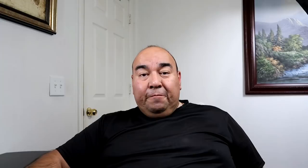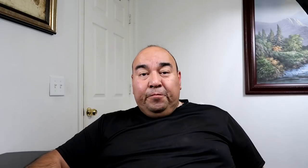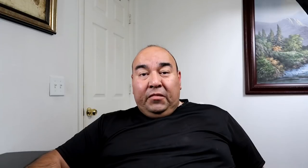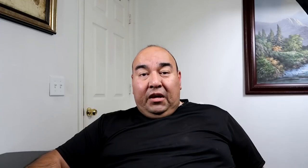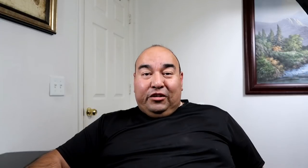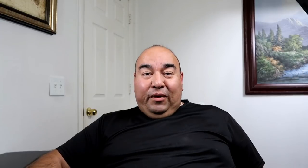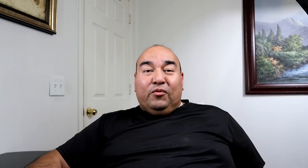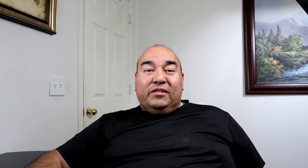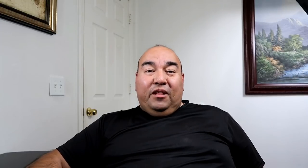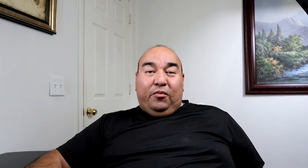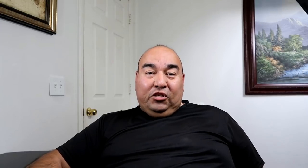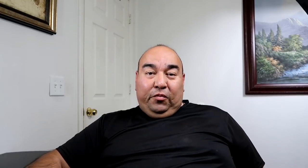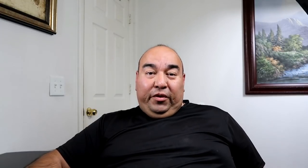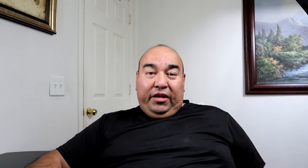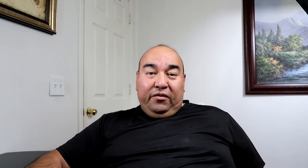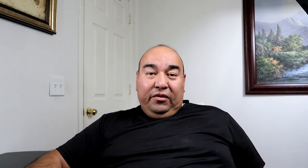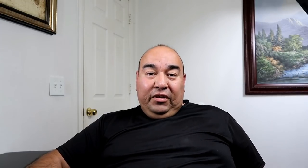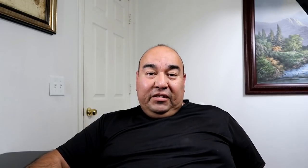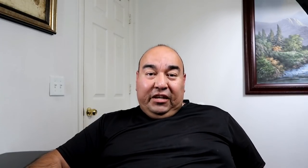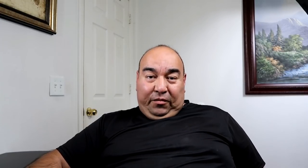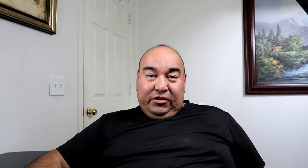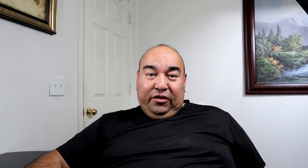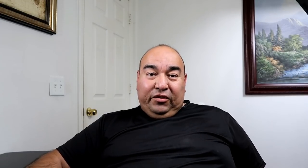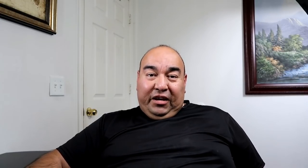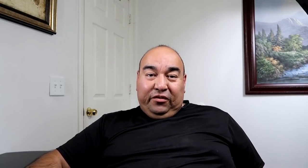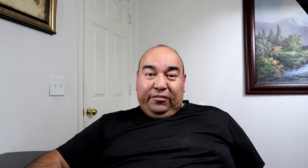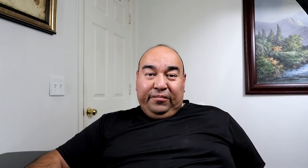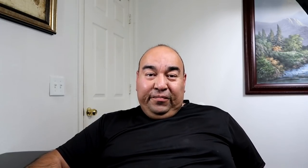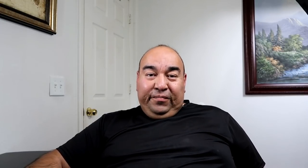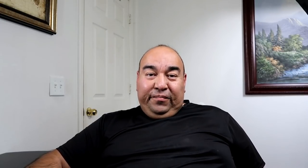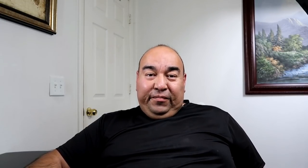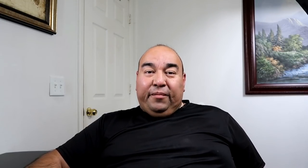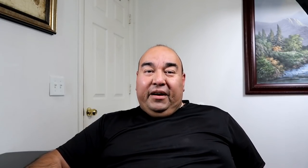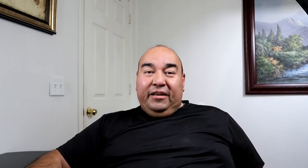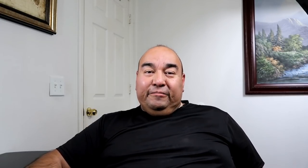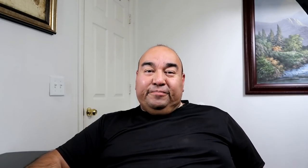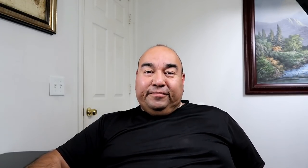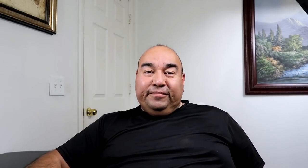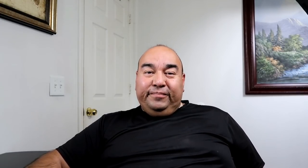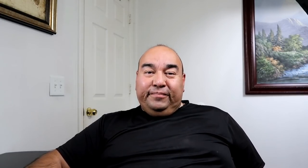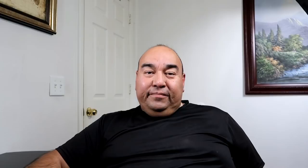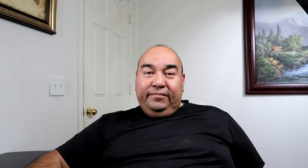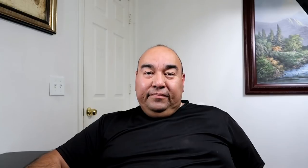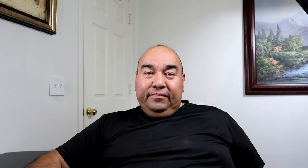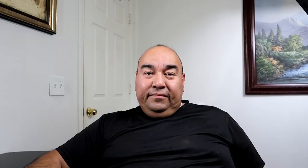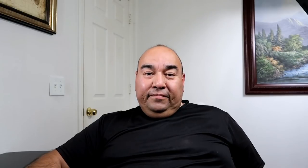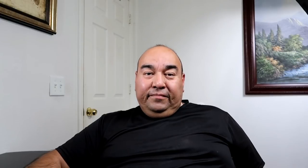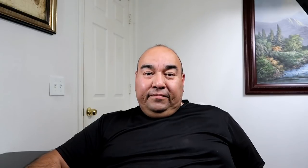suscríbanse. Nos vemos en el próximo video, seguimos en contacto. Bye bye.